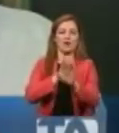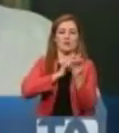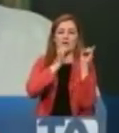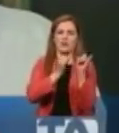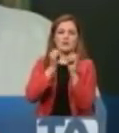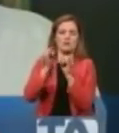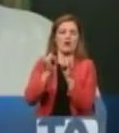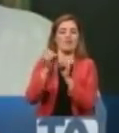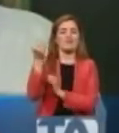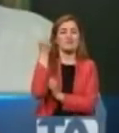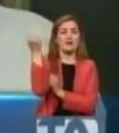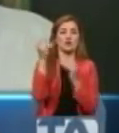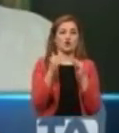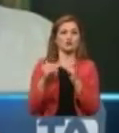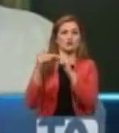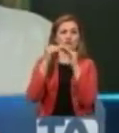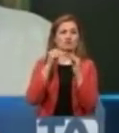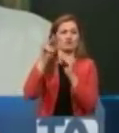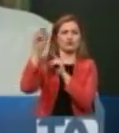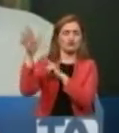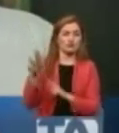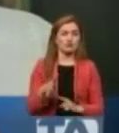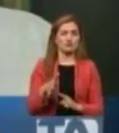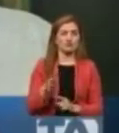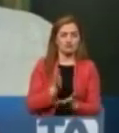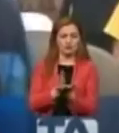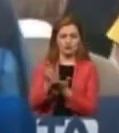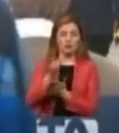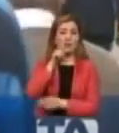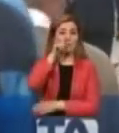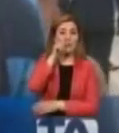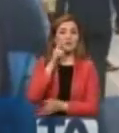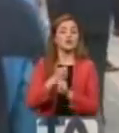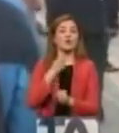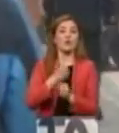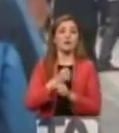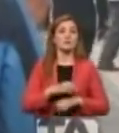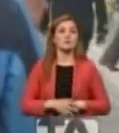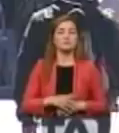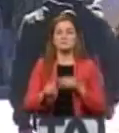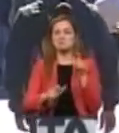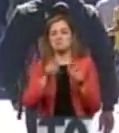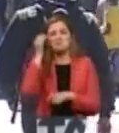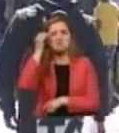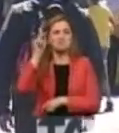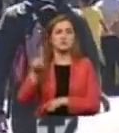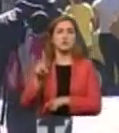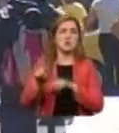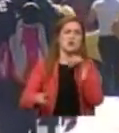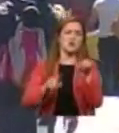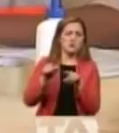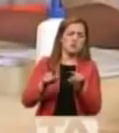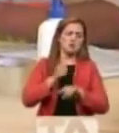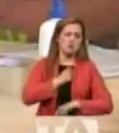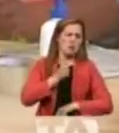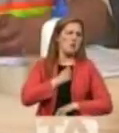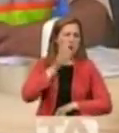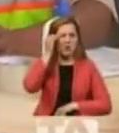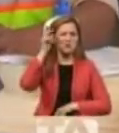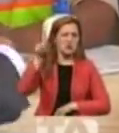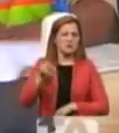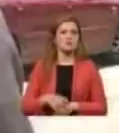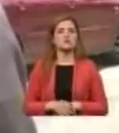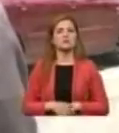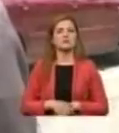el derecho a la igualdad y no discriminación y el acceso al empleo. Mientras tanto, la ciudadanía en las calles también tiene su criterio sobre